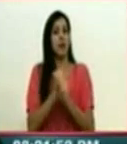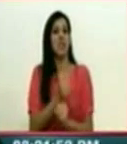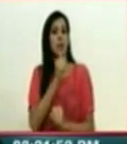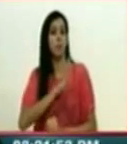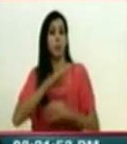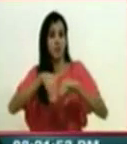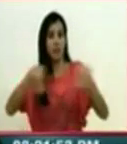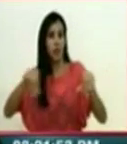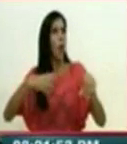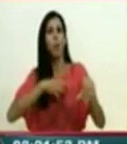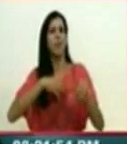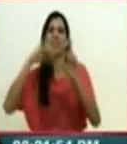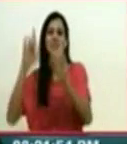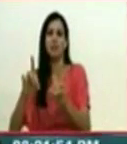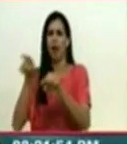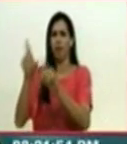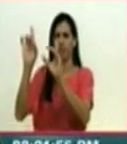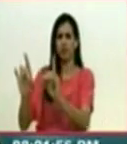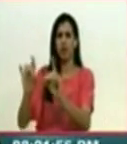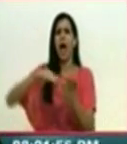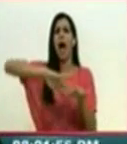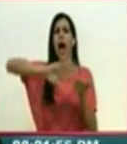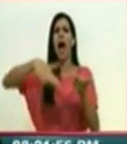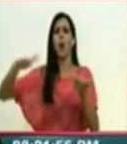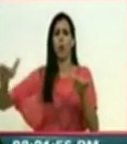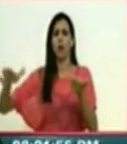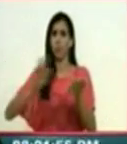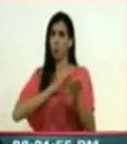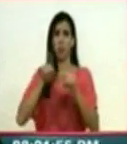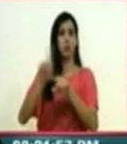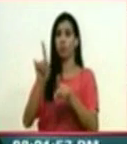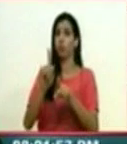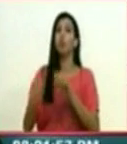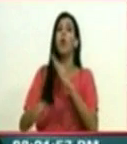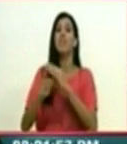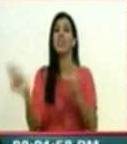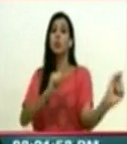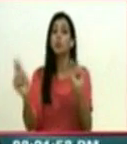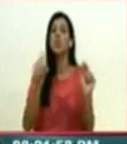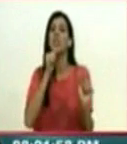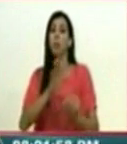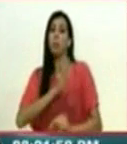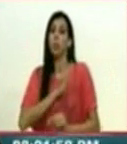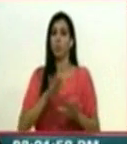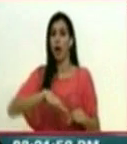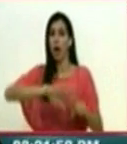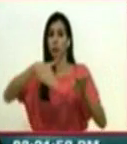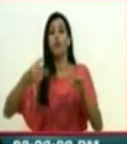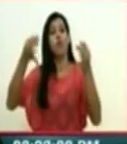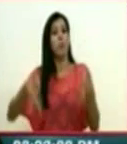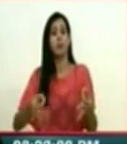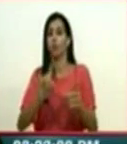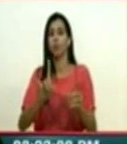disponer unilateralmente de estas aguas marinas y submarinas. Es una protesta que formalmente y